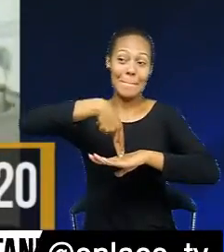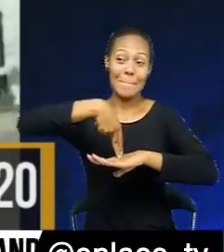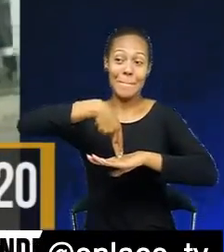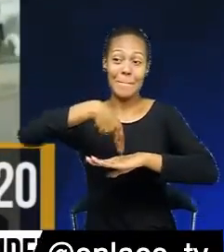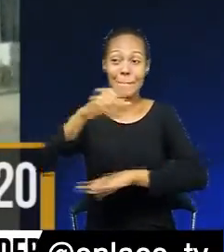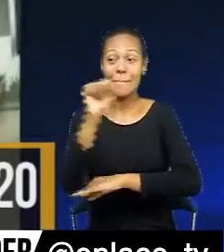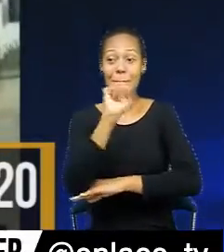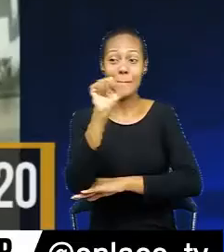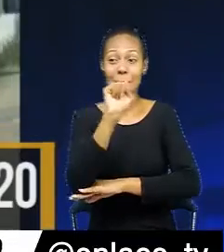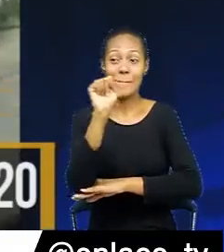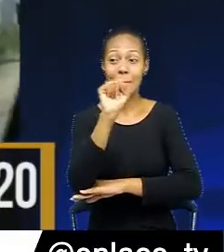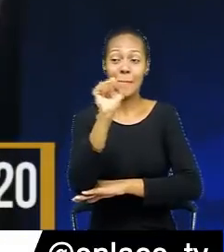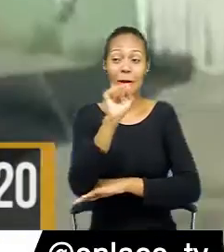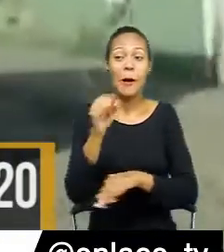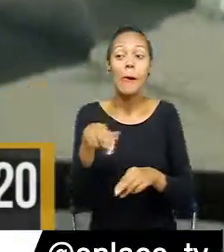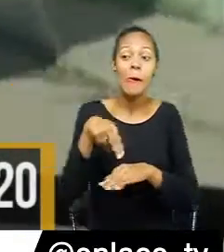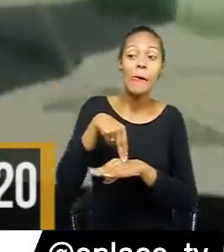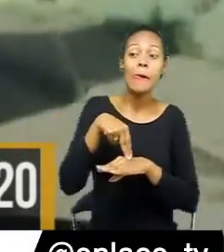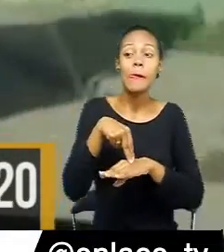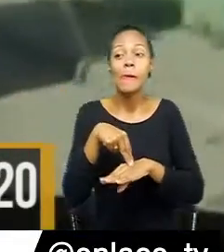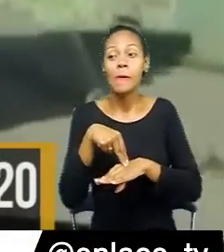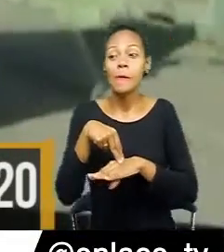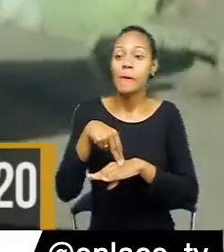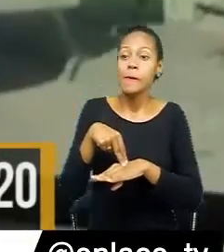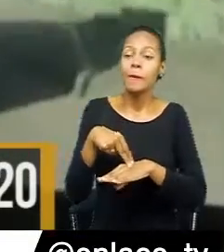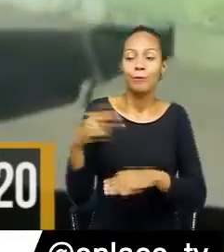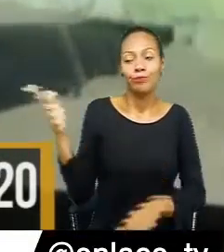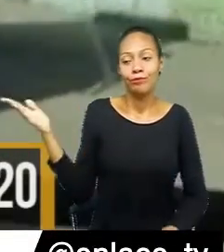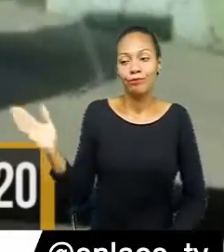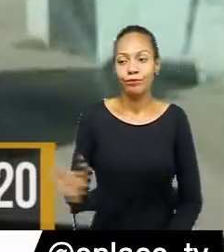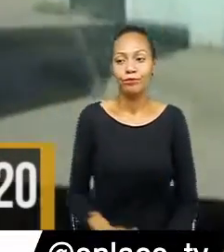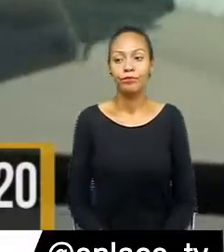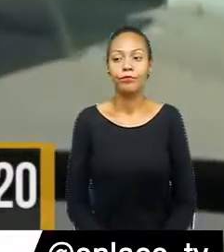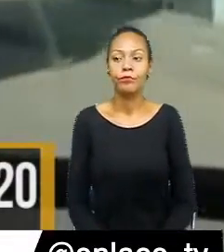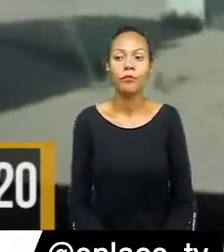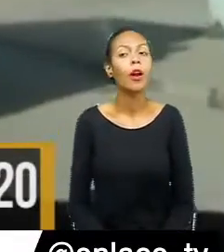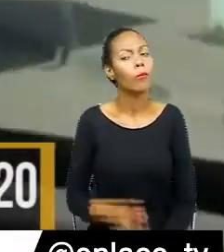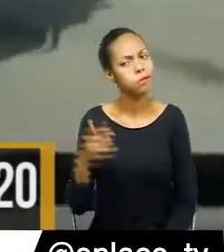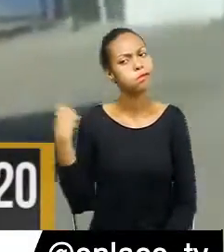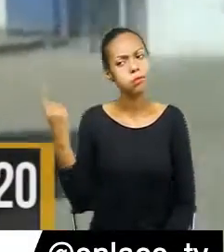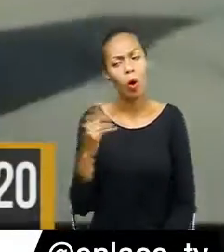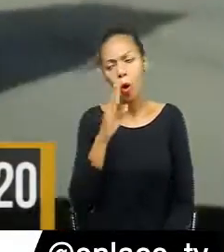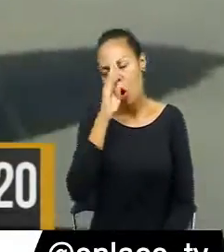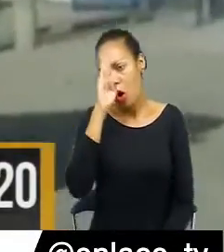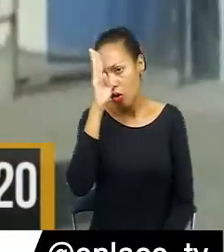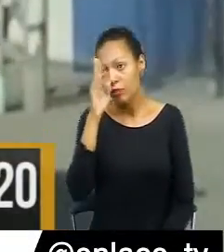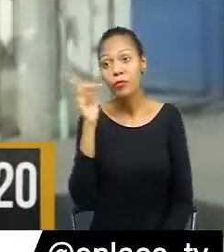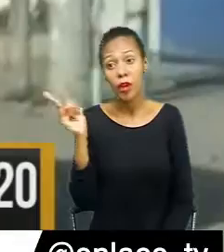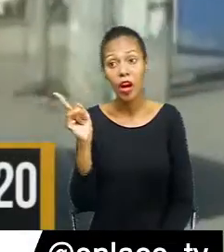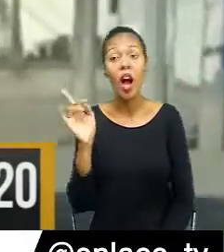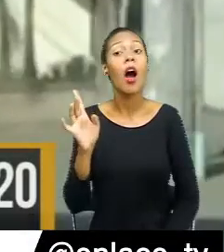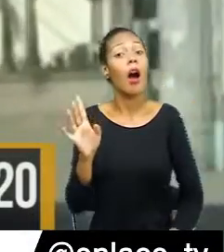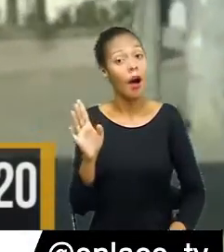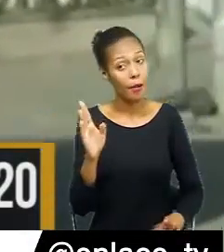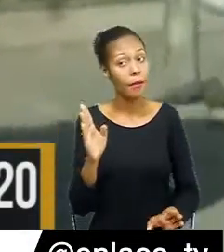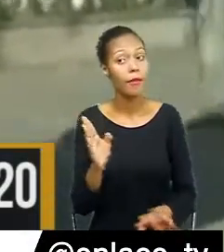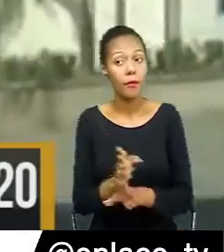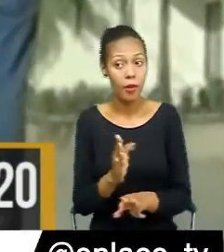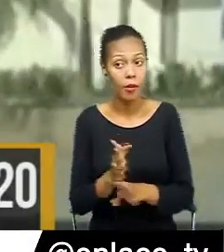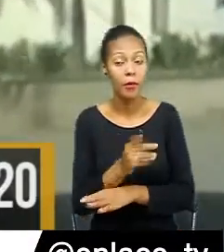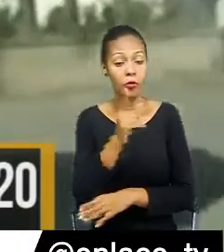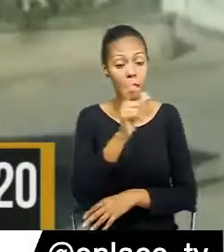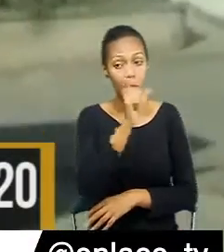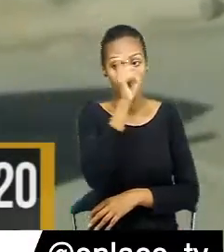su paso. Una práctica que se hace constante en las calles y que pone en aprietos, aún sin saberlo, a quien conduce el